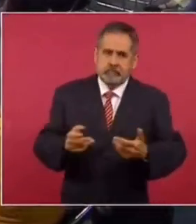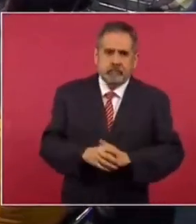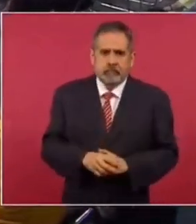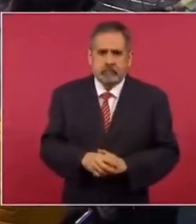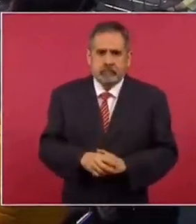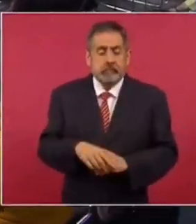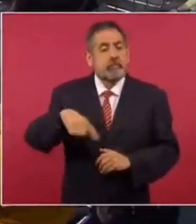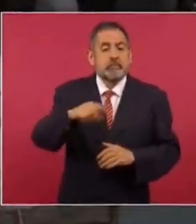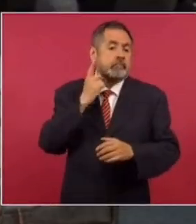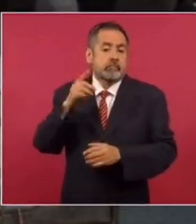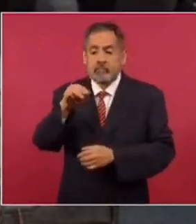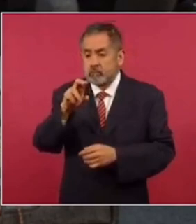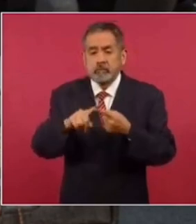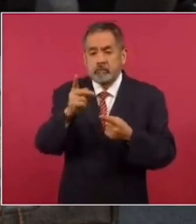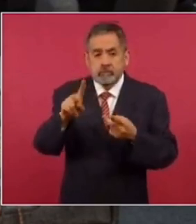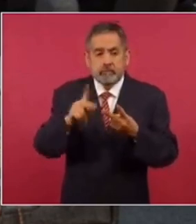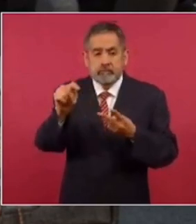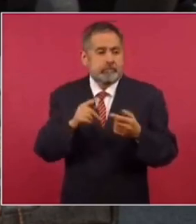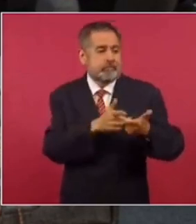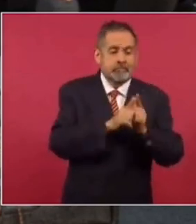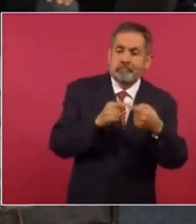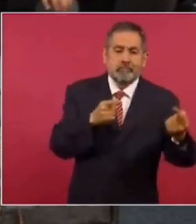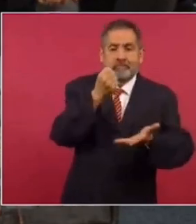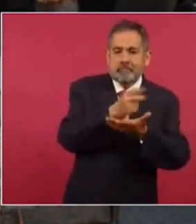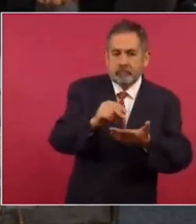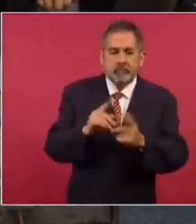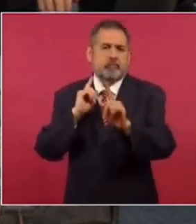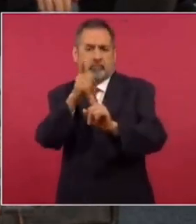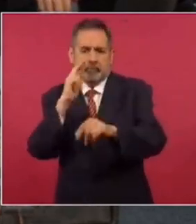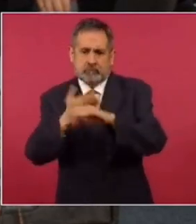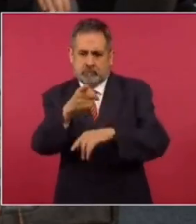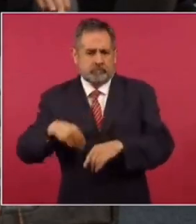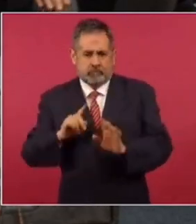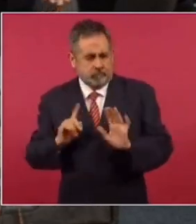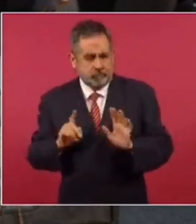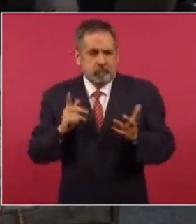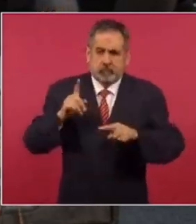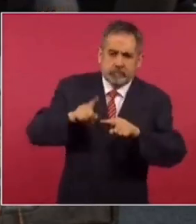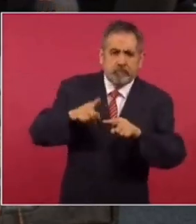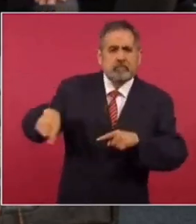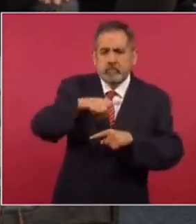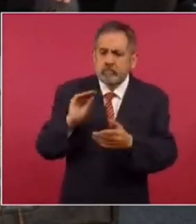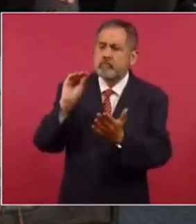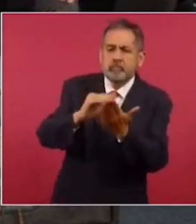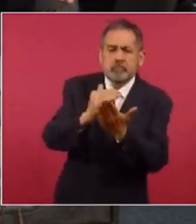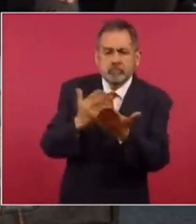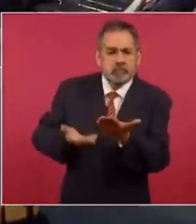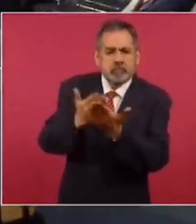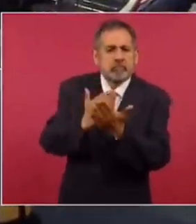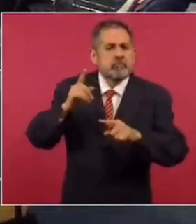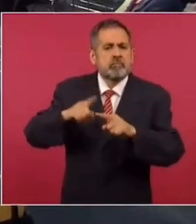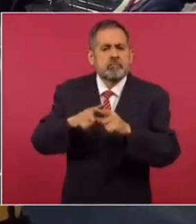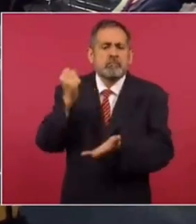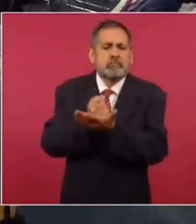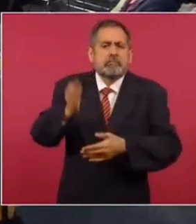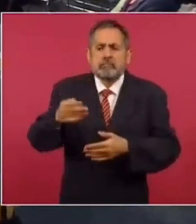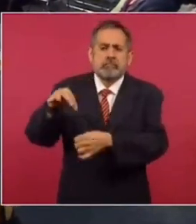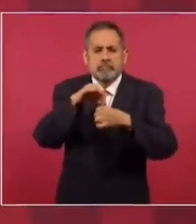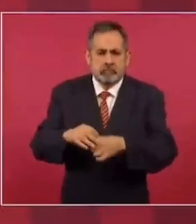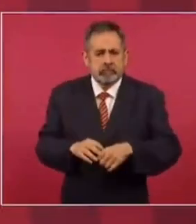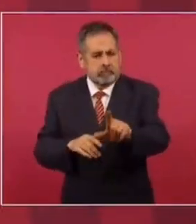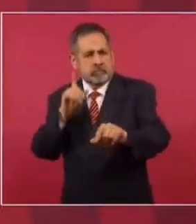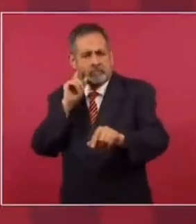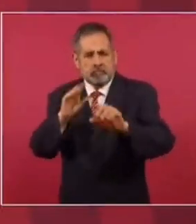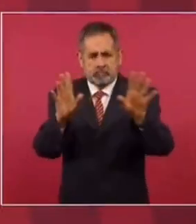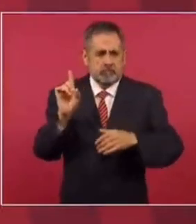La ley la aprobaron los diputados de Morena y del Partido Verde y del Trabajo. No fue la oposición y no le estoy diciendo que sea responsabilidad de usted. Digo que es responsabilidad de quienes lo incluyeron. No, pero Quienes lo aceptaron en ese chantaje. Quienes lo